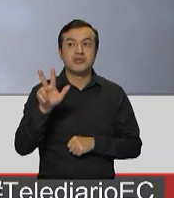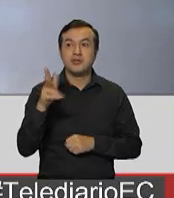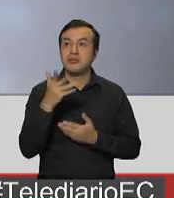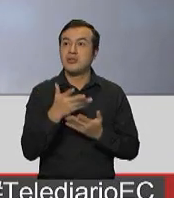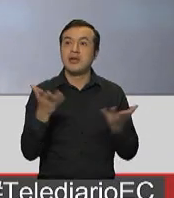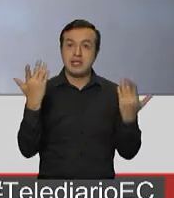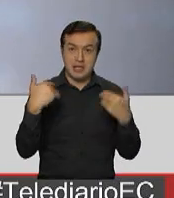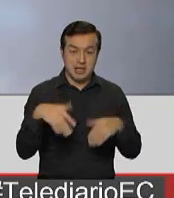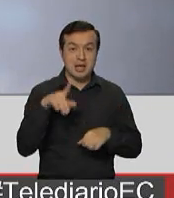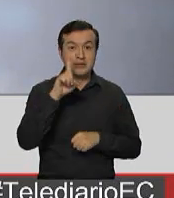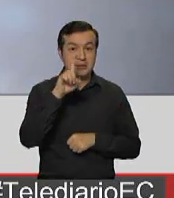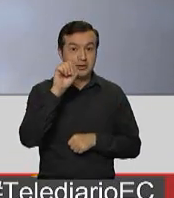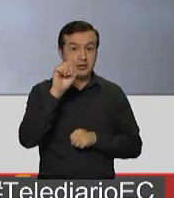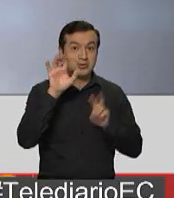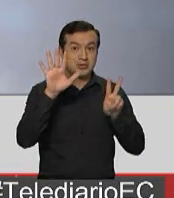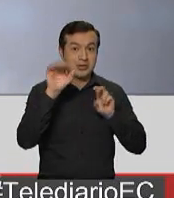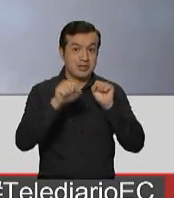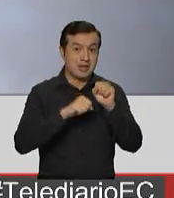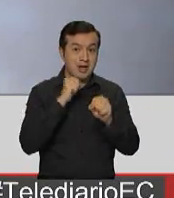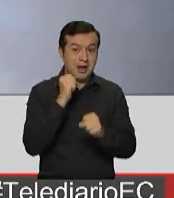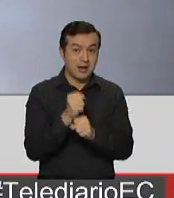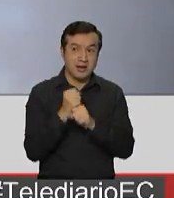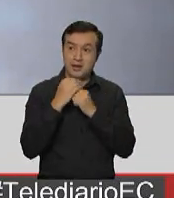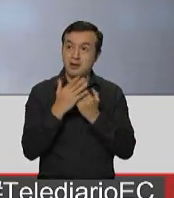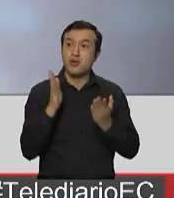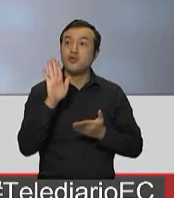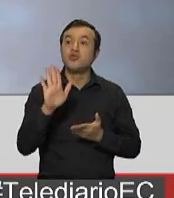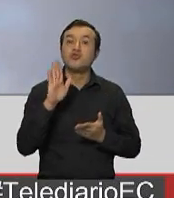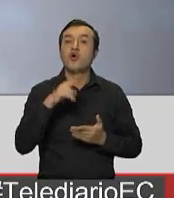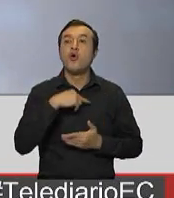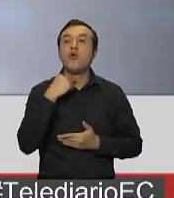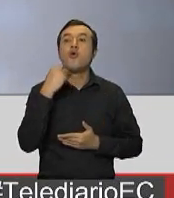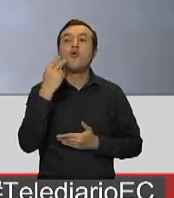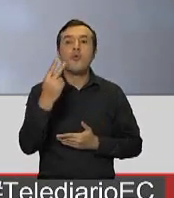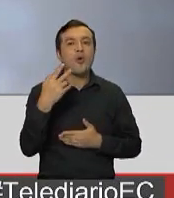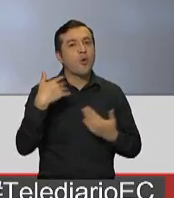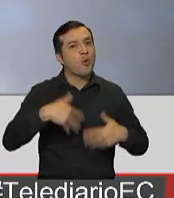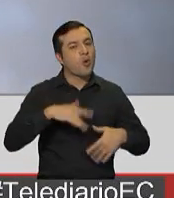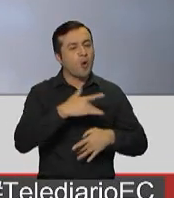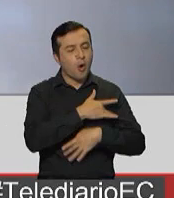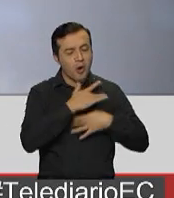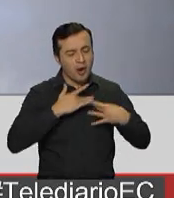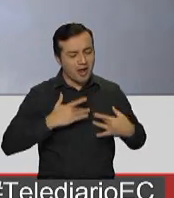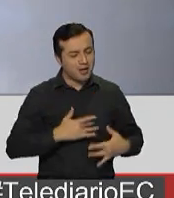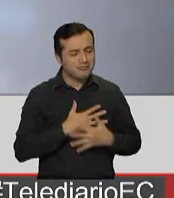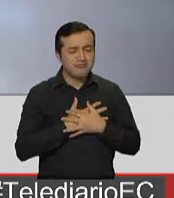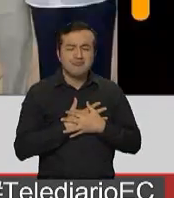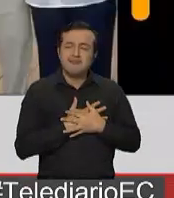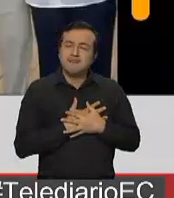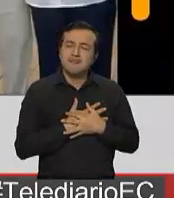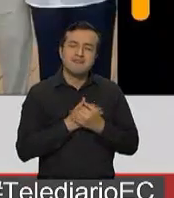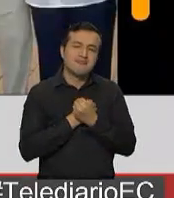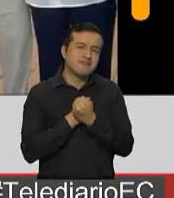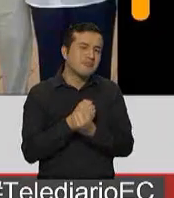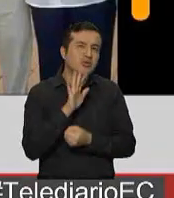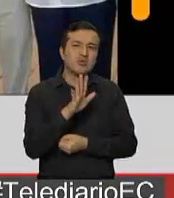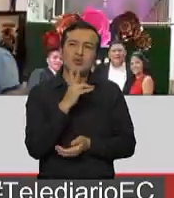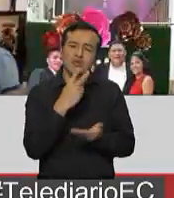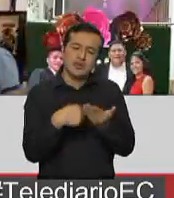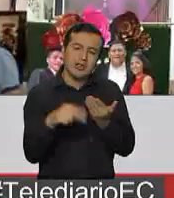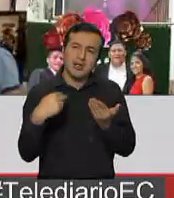Cumplió 107 años de edad. Su voz y energía dan cuenta de un corazón de infinito cariño para sus